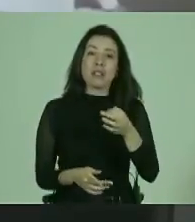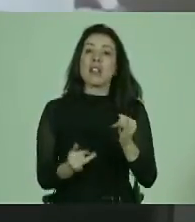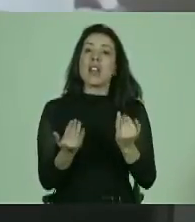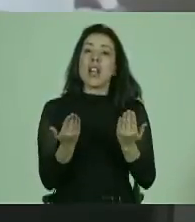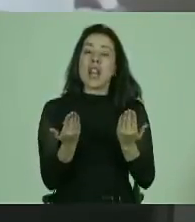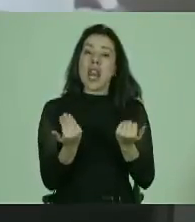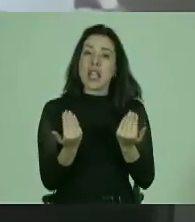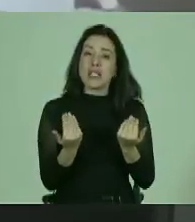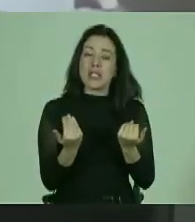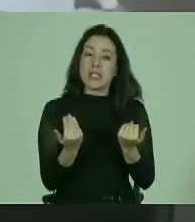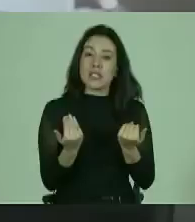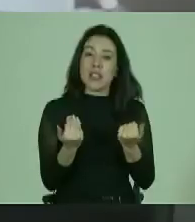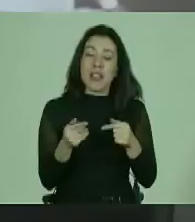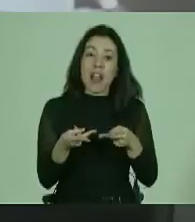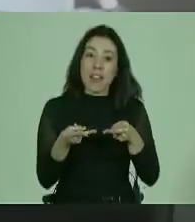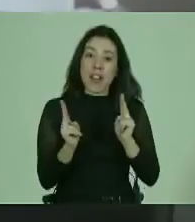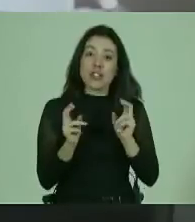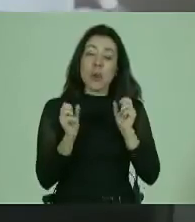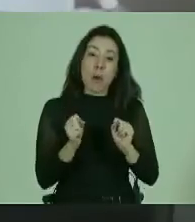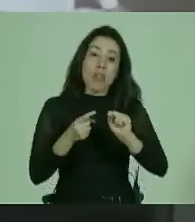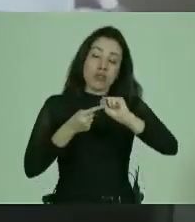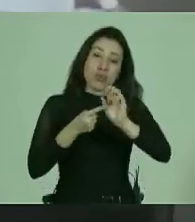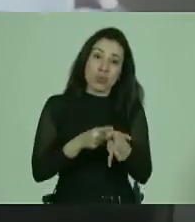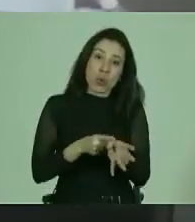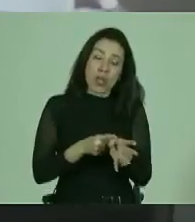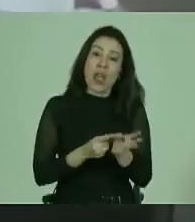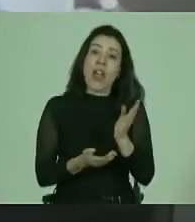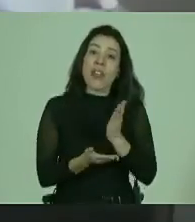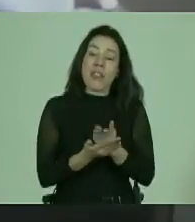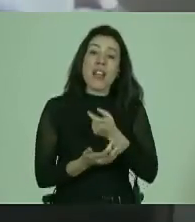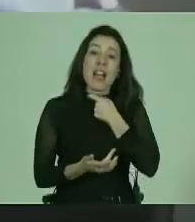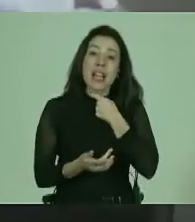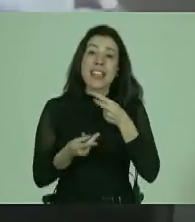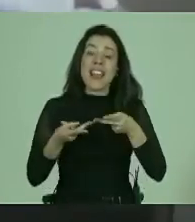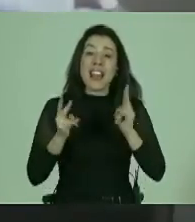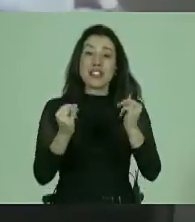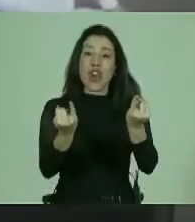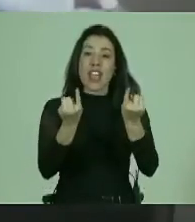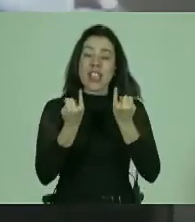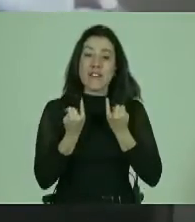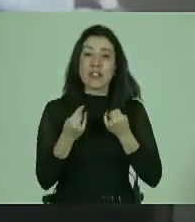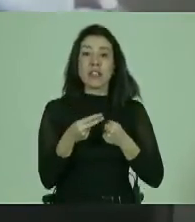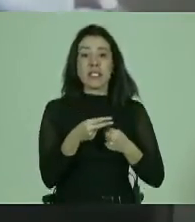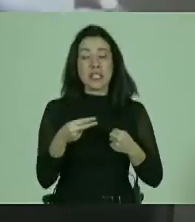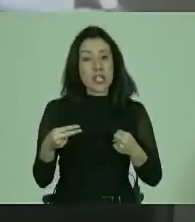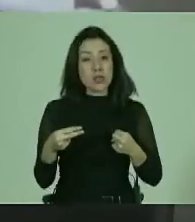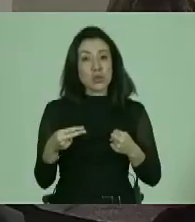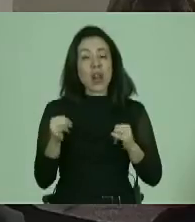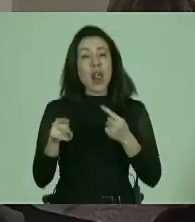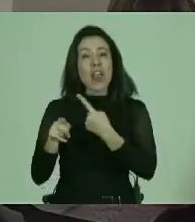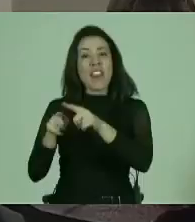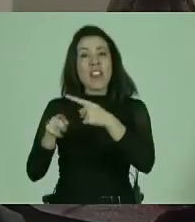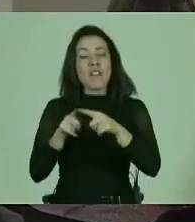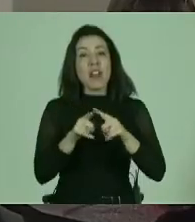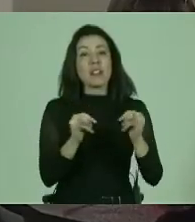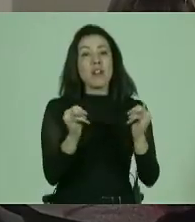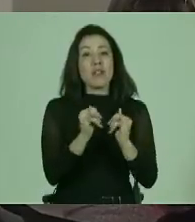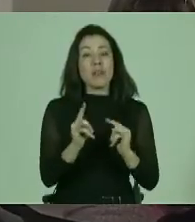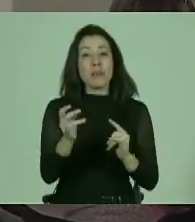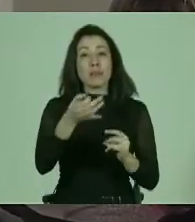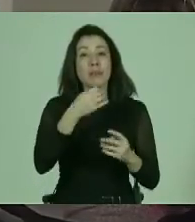necesidades que de este derecho pueden derivarse hay que asegurar que el derecho a la información sobre sexualidad y los diferentes métodos